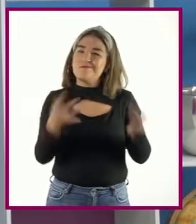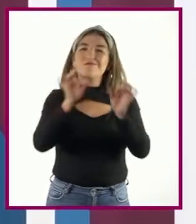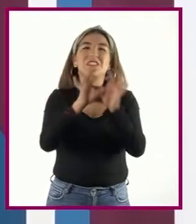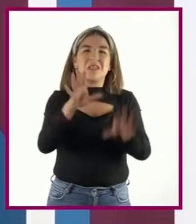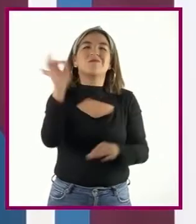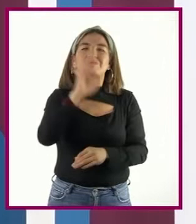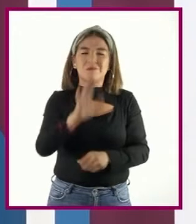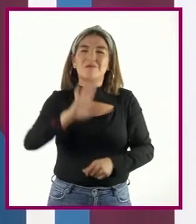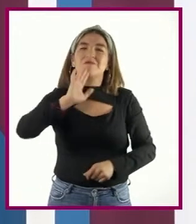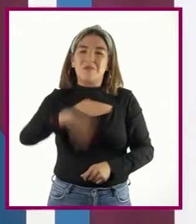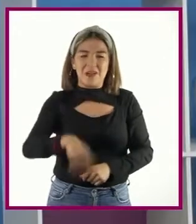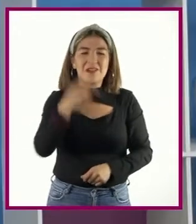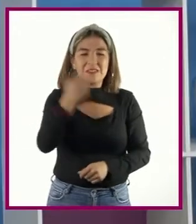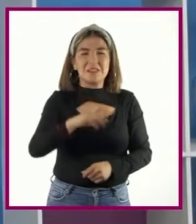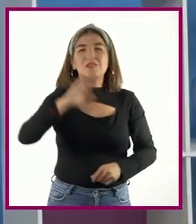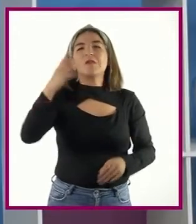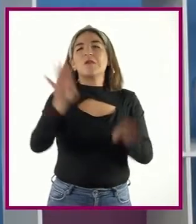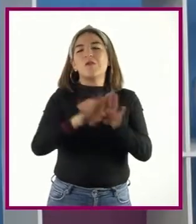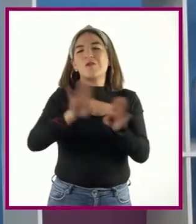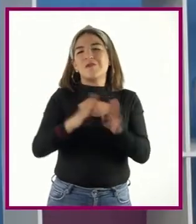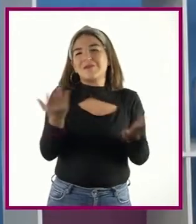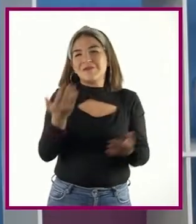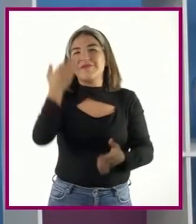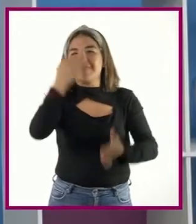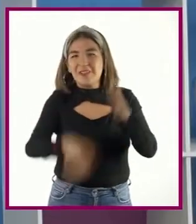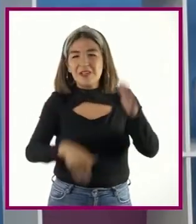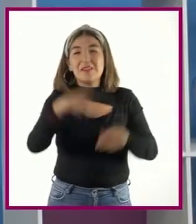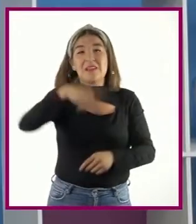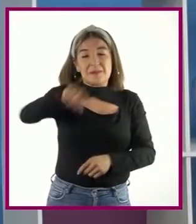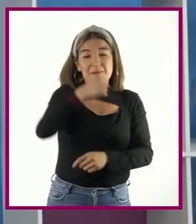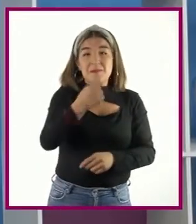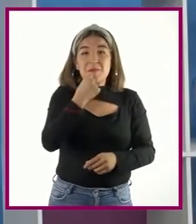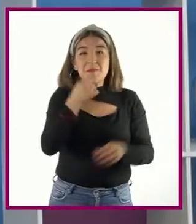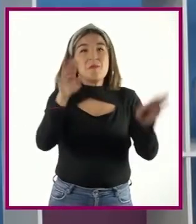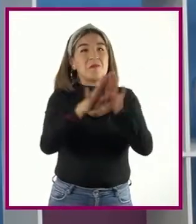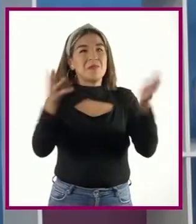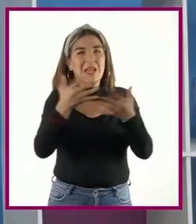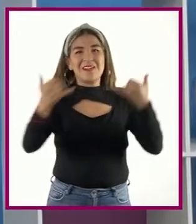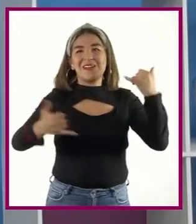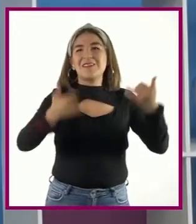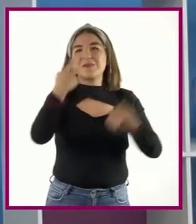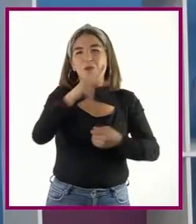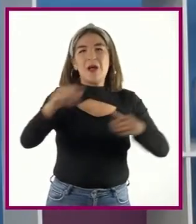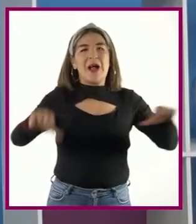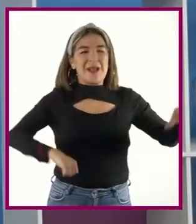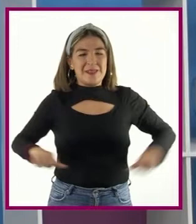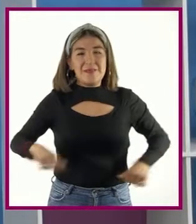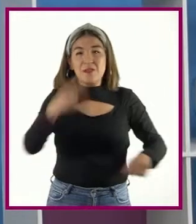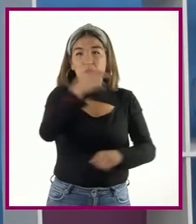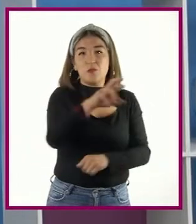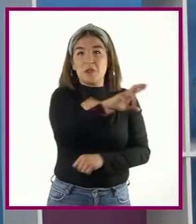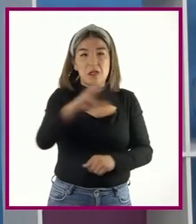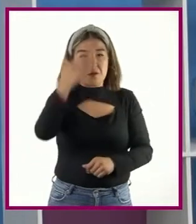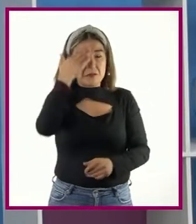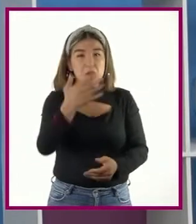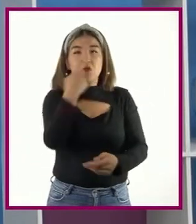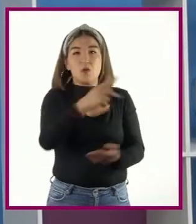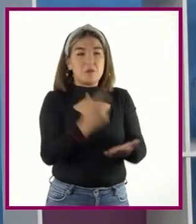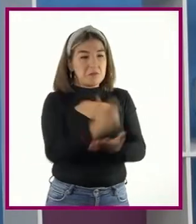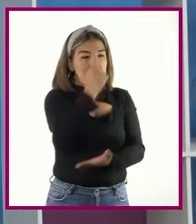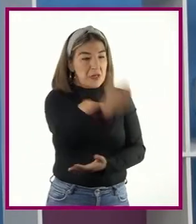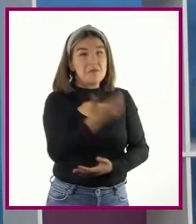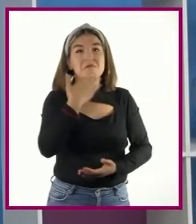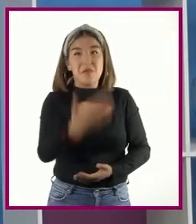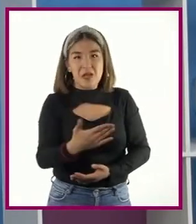afectado. Niñas y niños que trabajan han expresado que cuando realizan sus actividades y se les reconoce con un salario justo, se